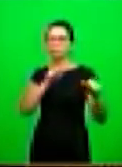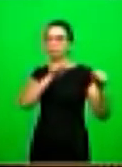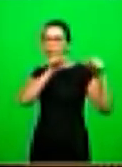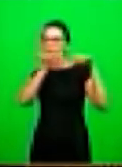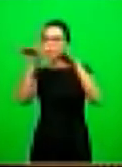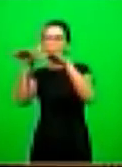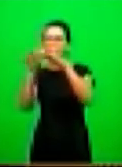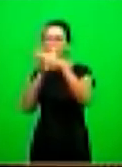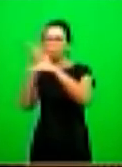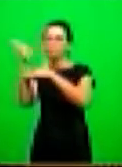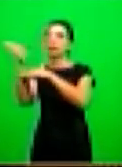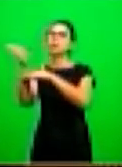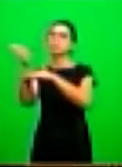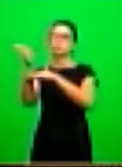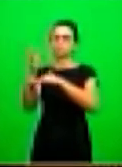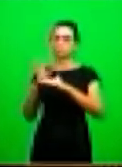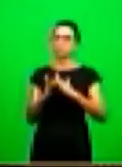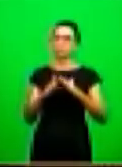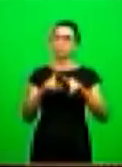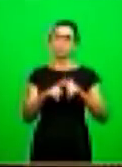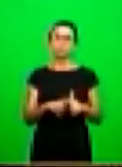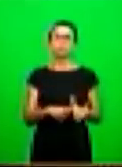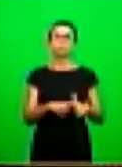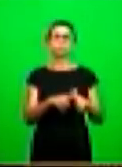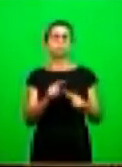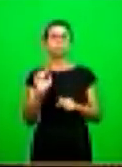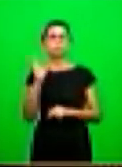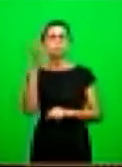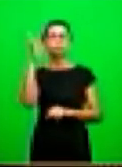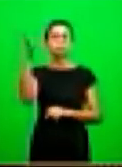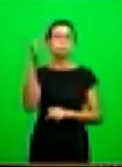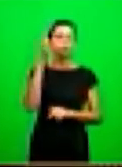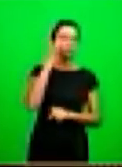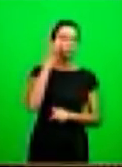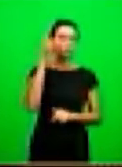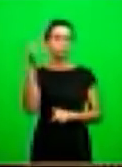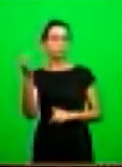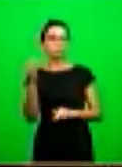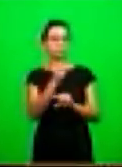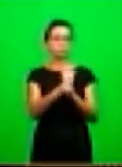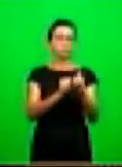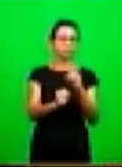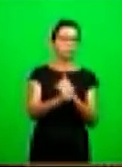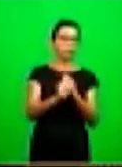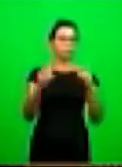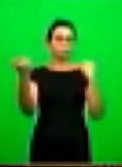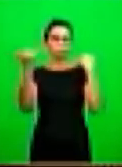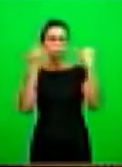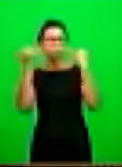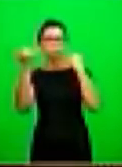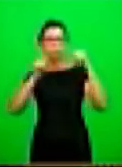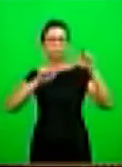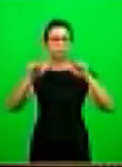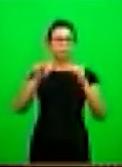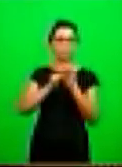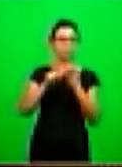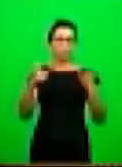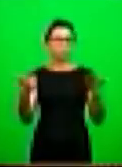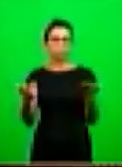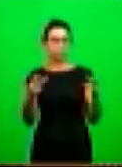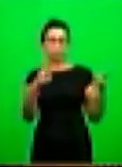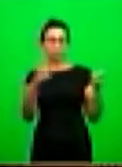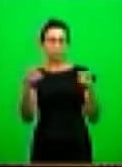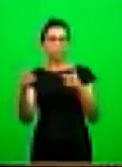Una iglesia que está vigilante a las señales, a todo lo que pasa a nuestro alrededor, porque estamos viviendo este